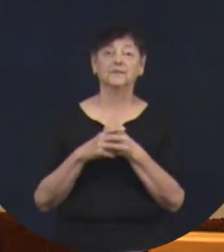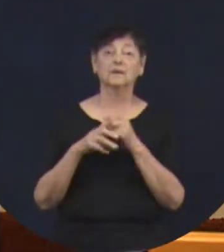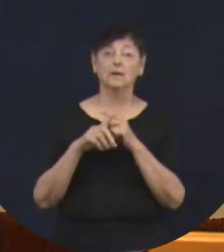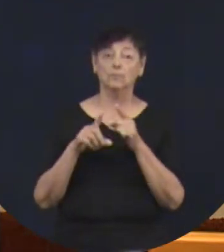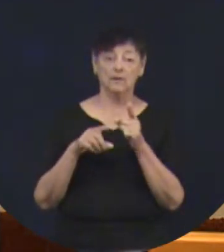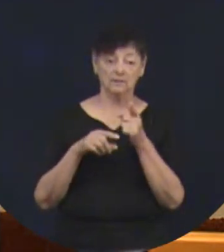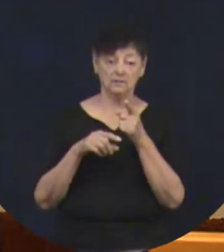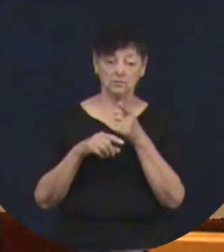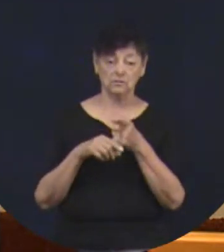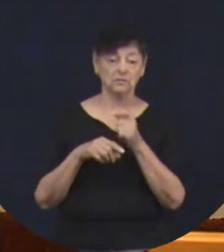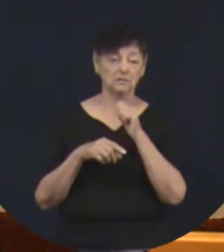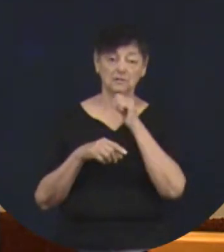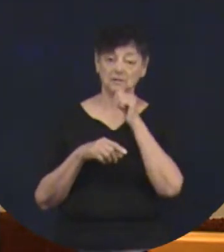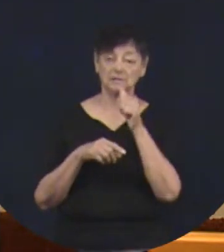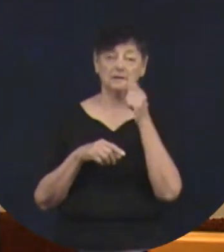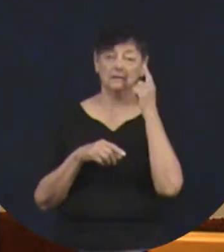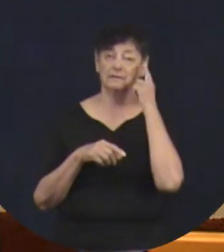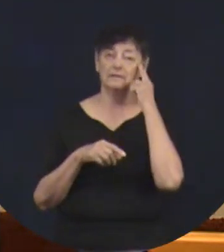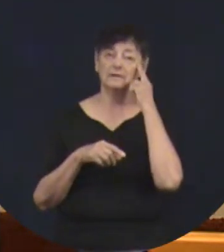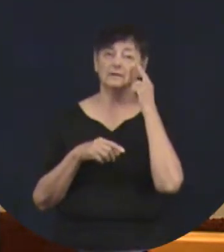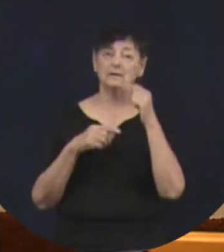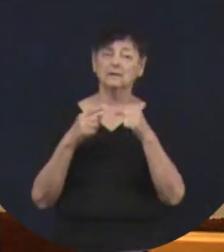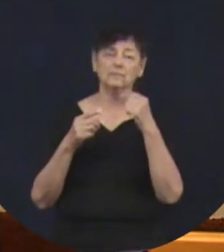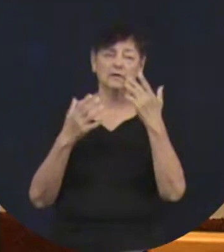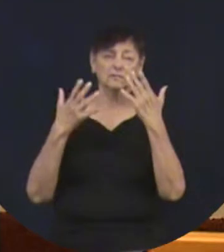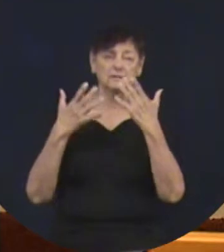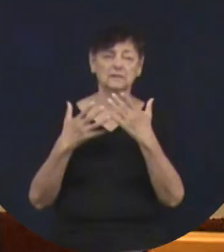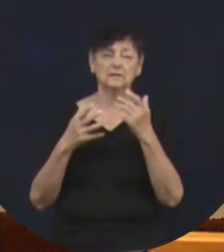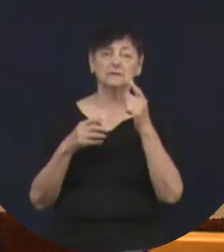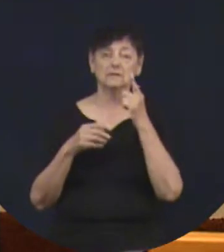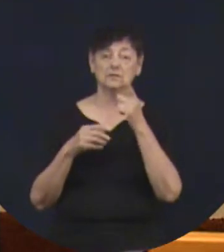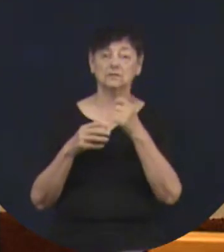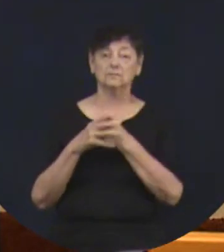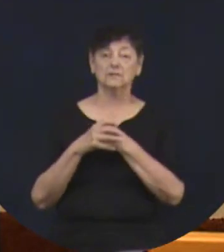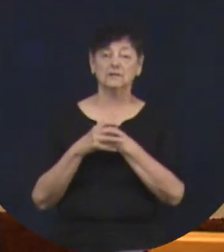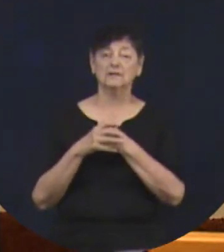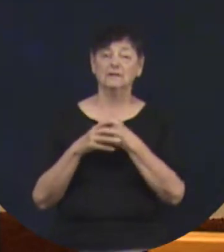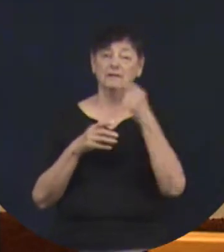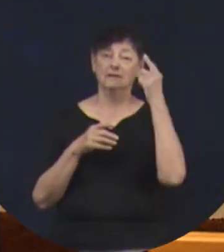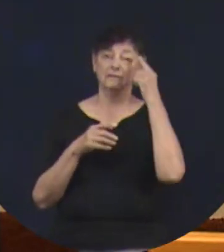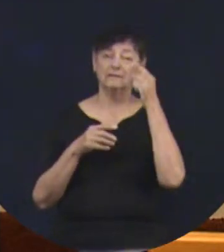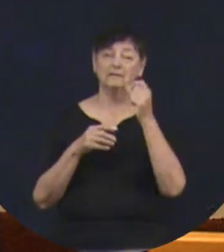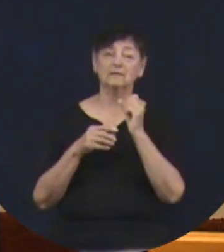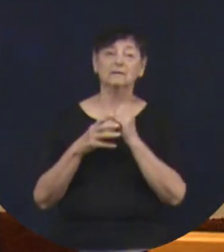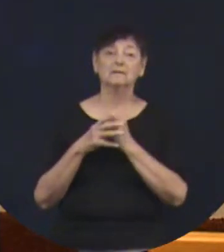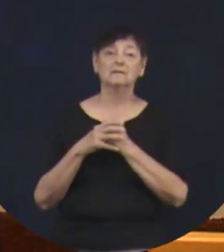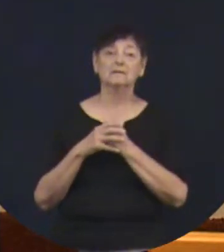Pero ella no estaba pensando de la tristeza, ella estaba pensando